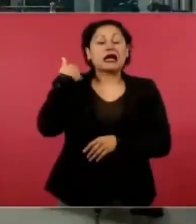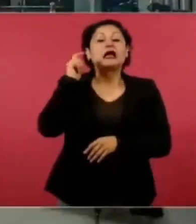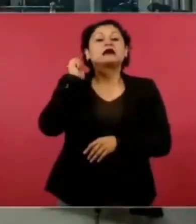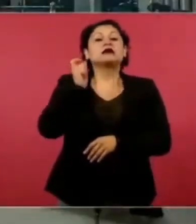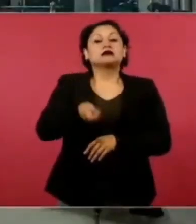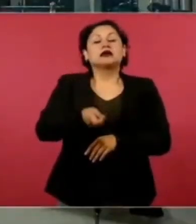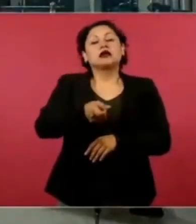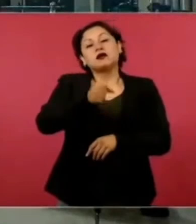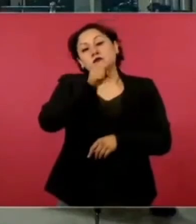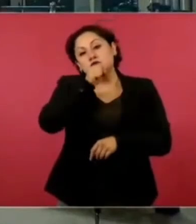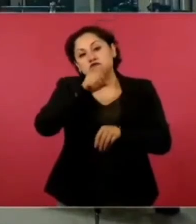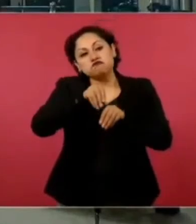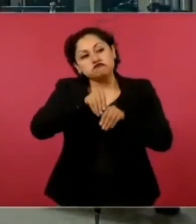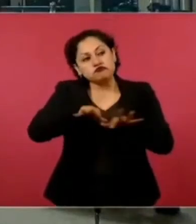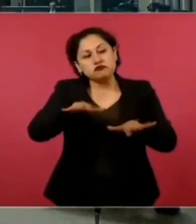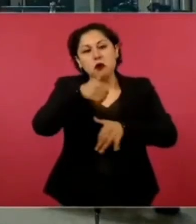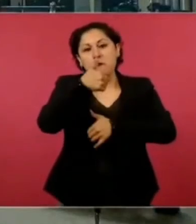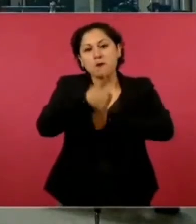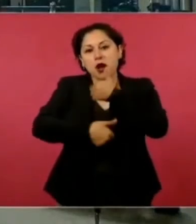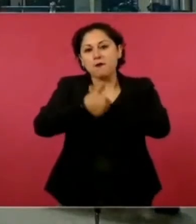decidir,